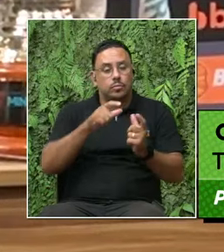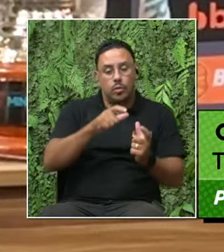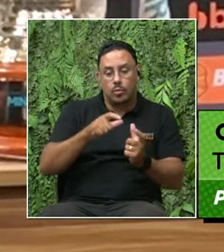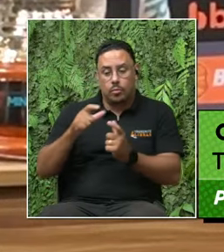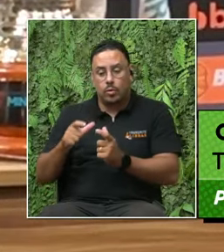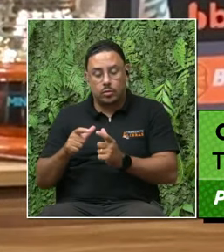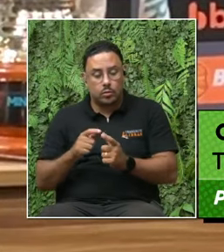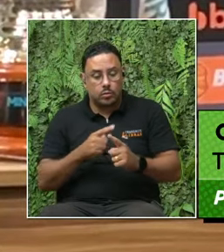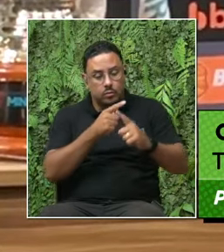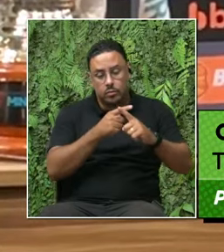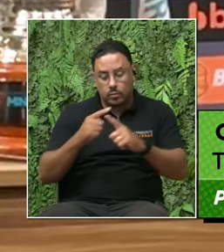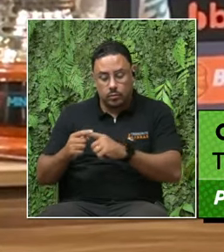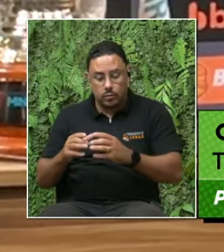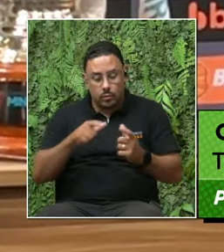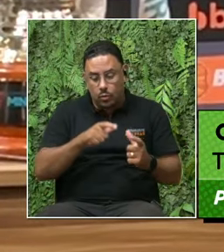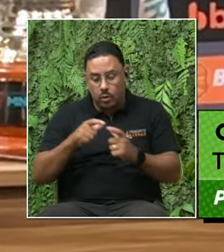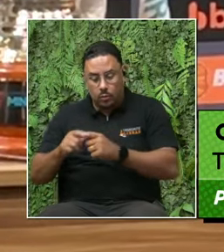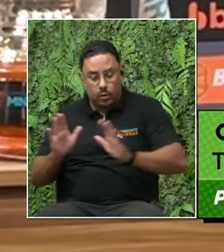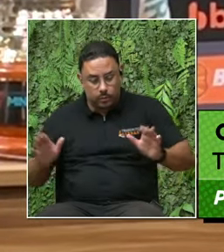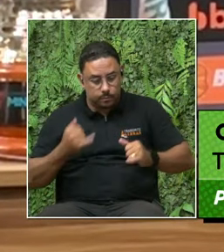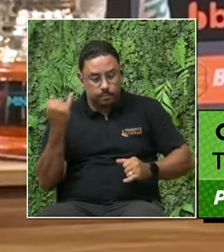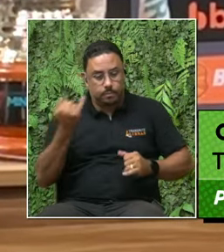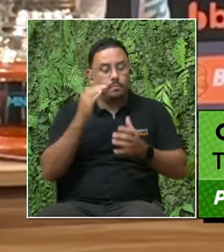Liber B